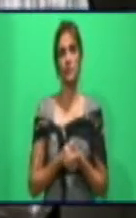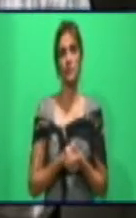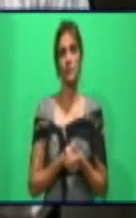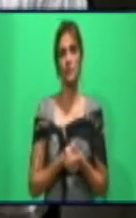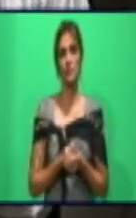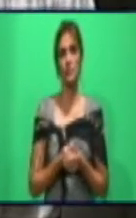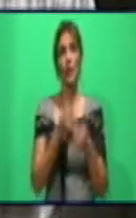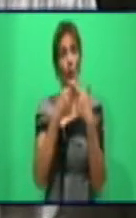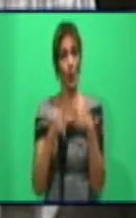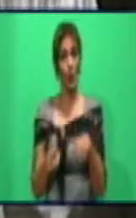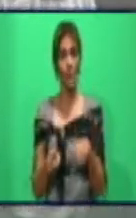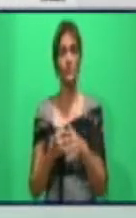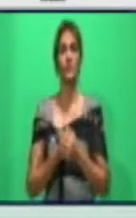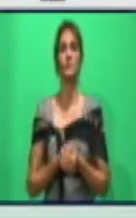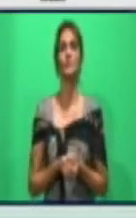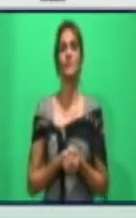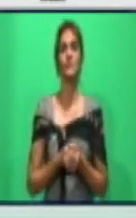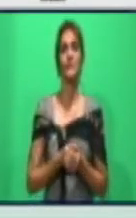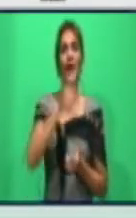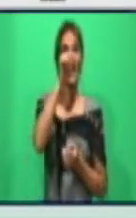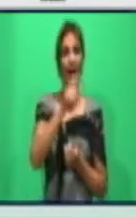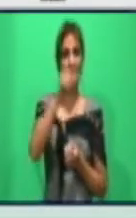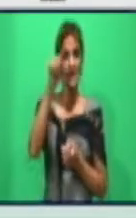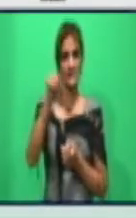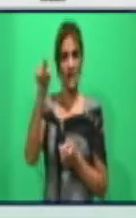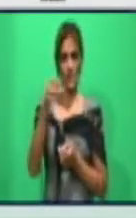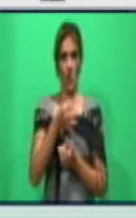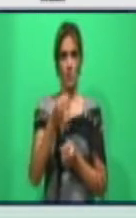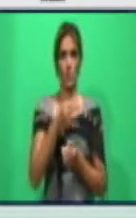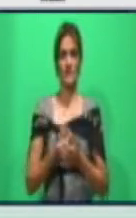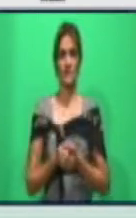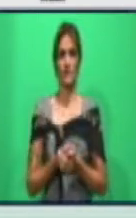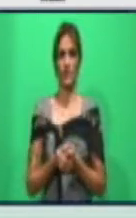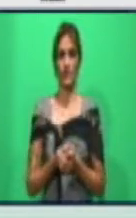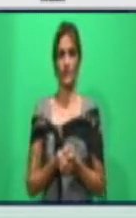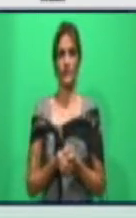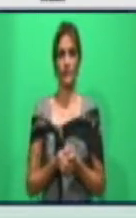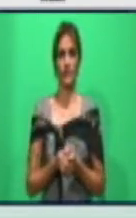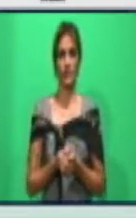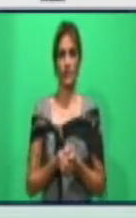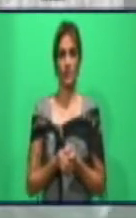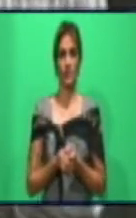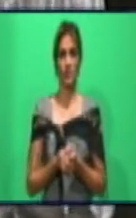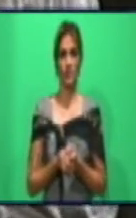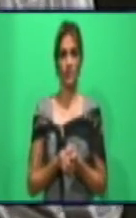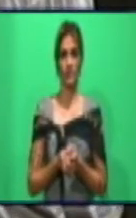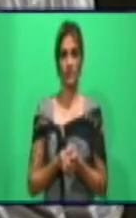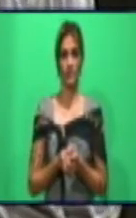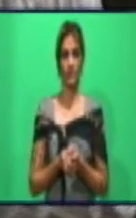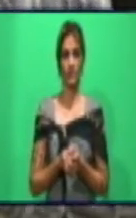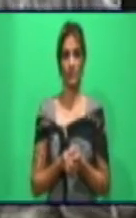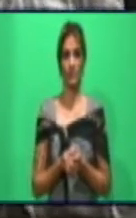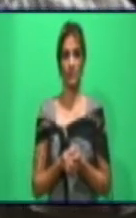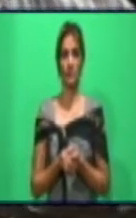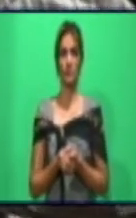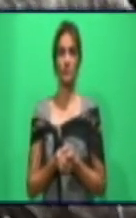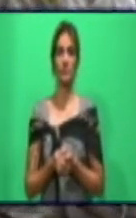se habla de las tasas por por municipio no la anterior bueno a ver